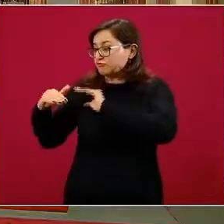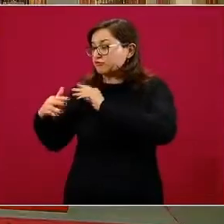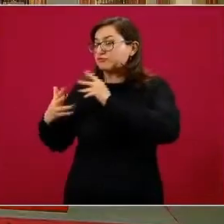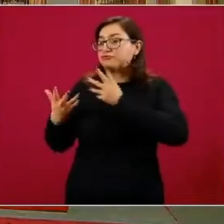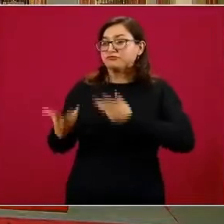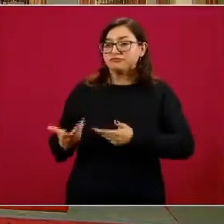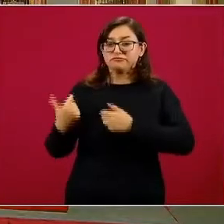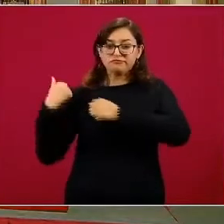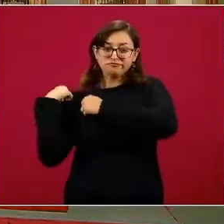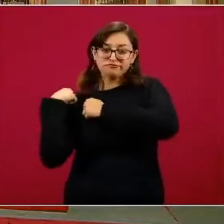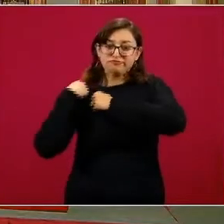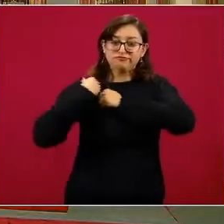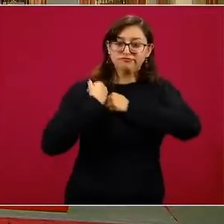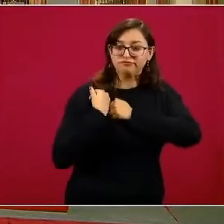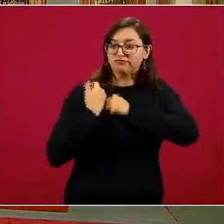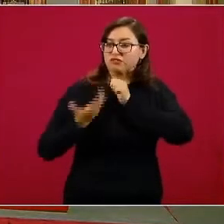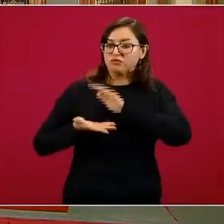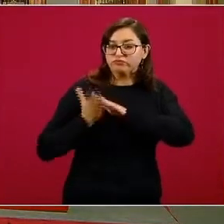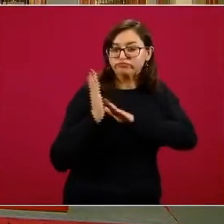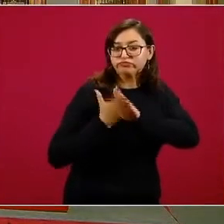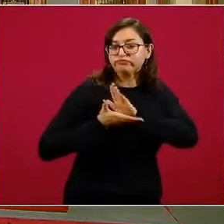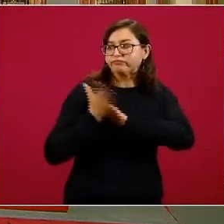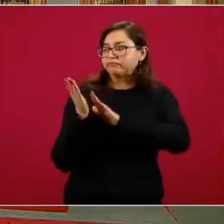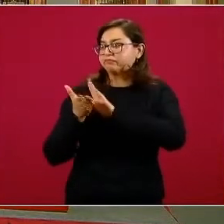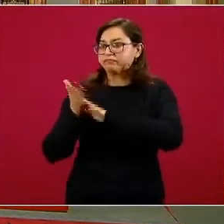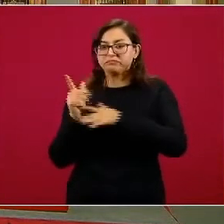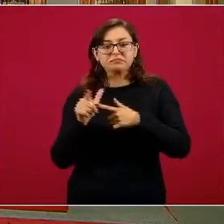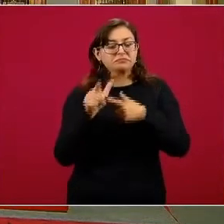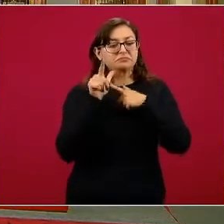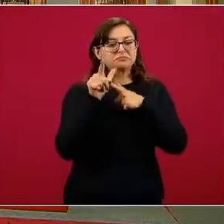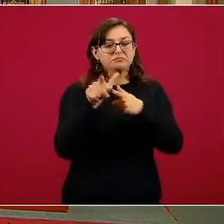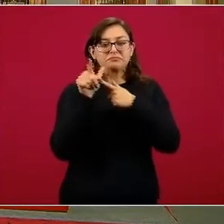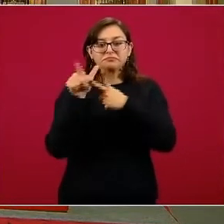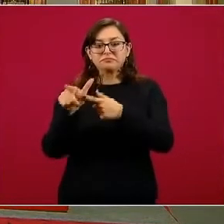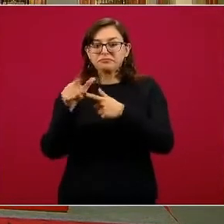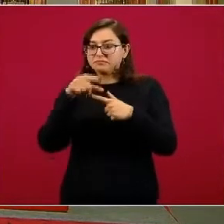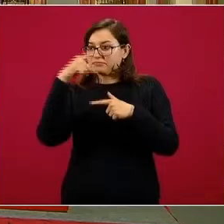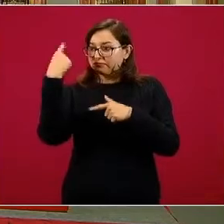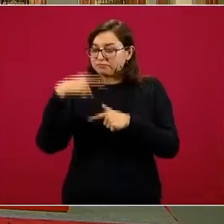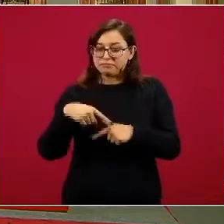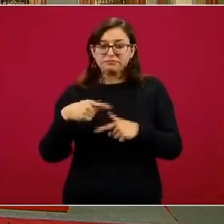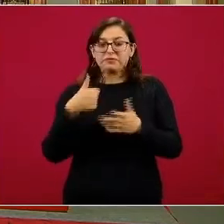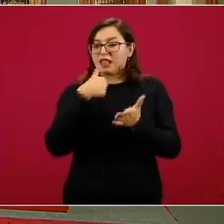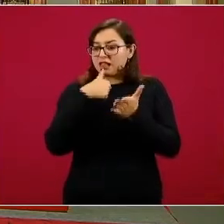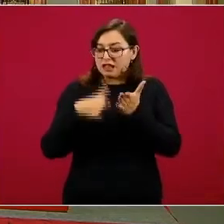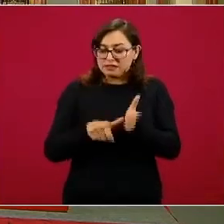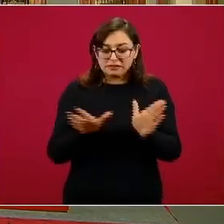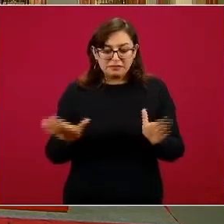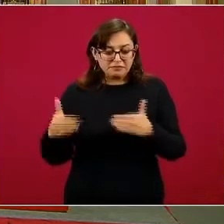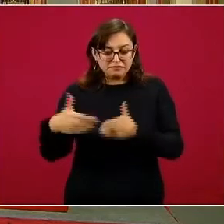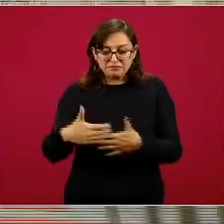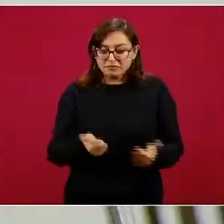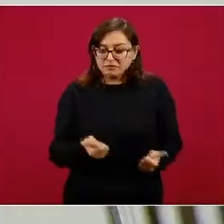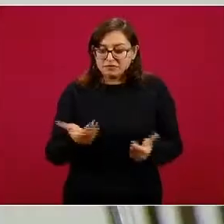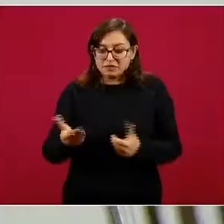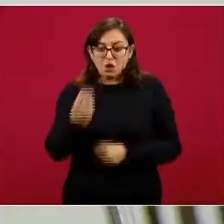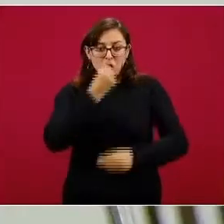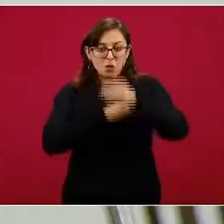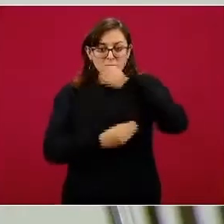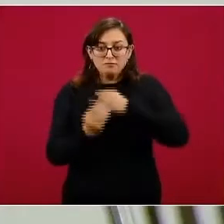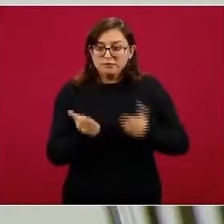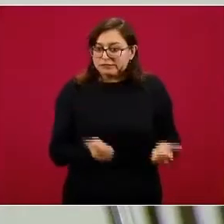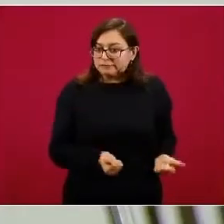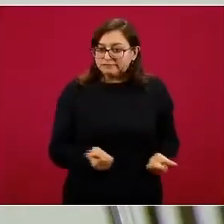sus recorridos por calles y avenidas para entregar a tiempo nuestras cartas y paquetes, nuestras despensas,